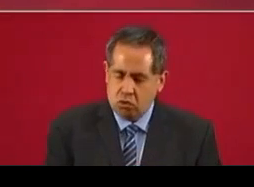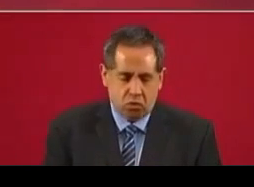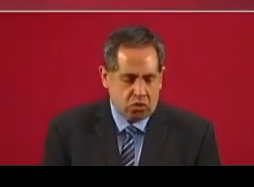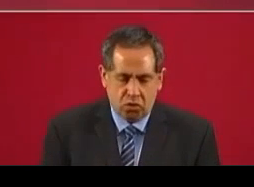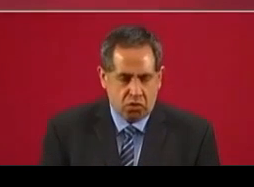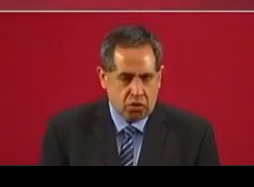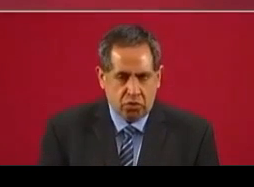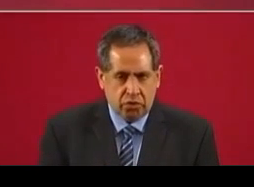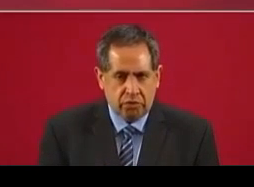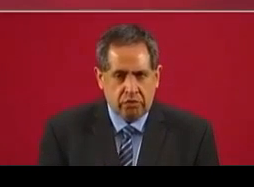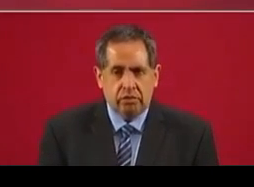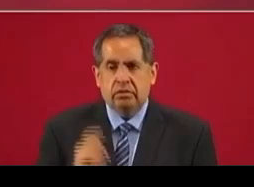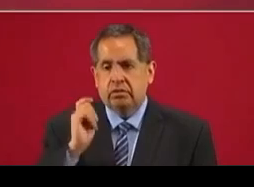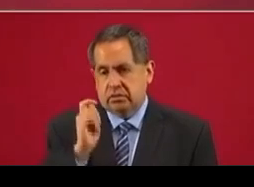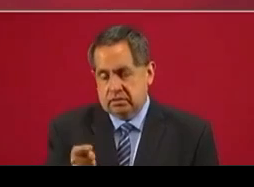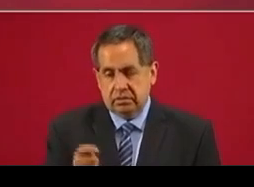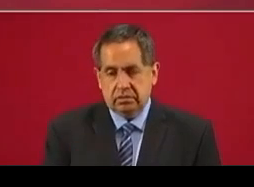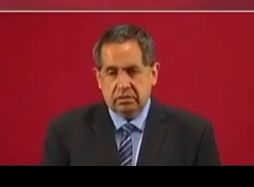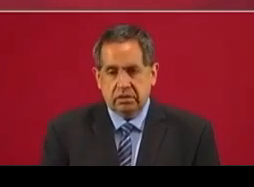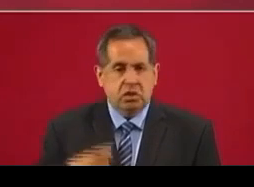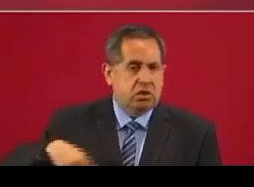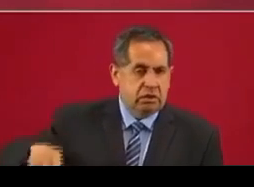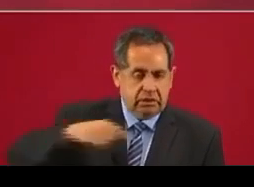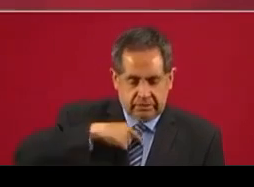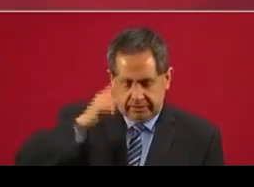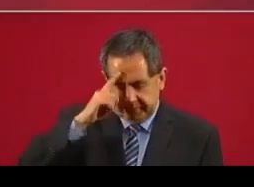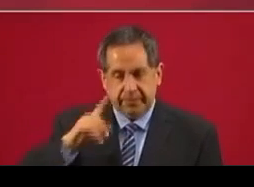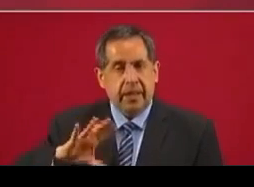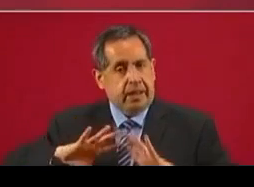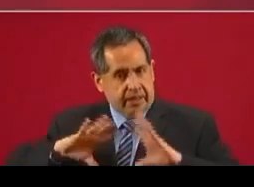de modo que recapitulando